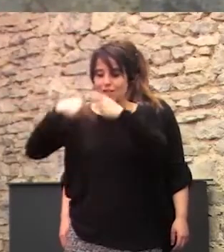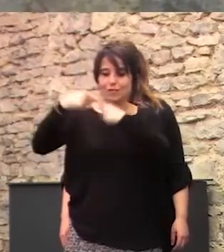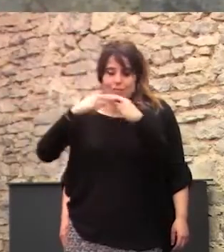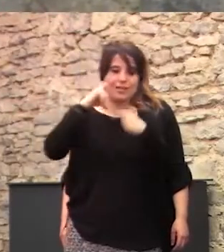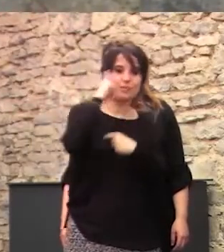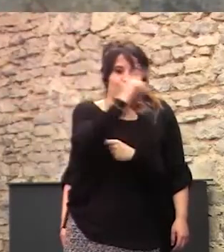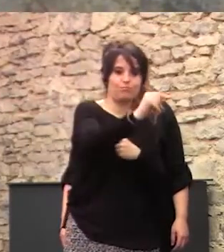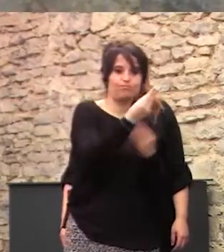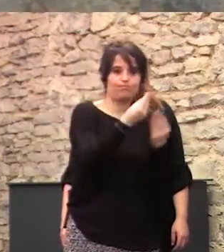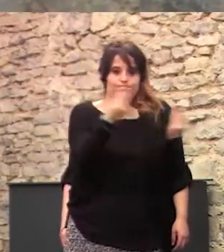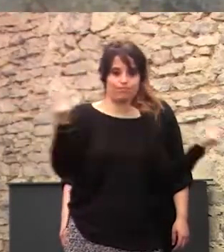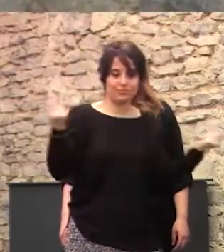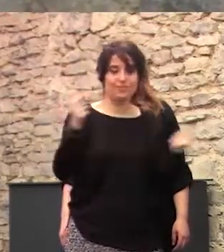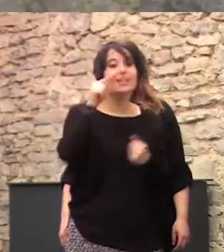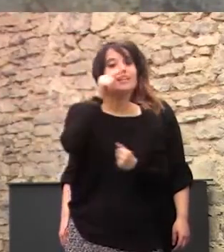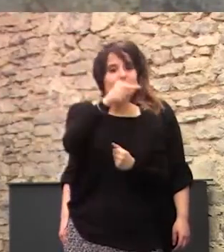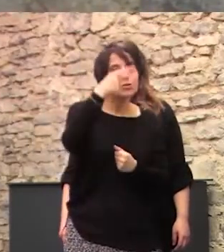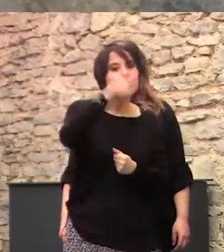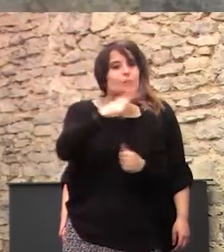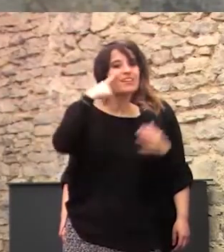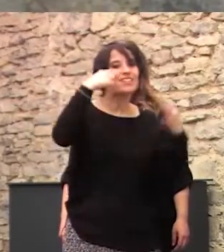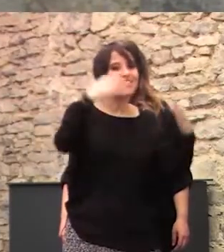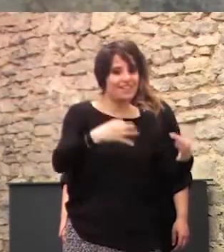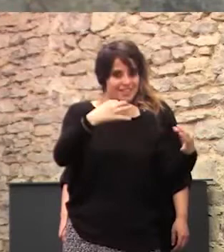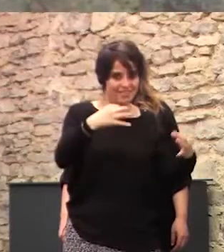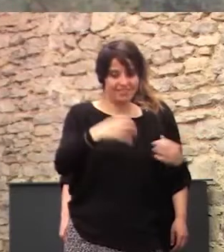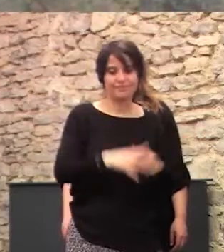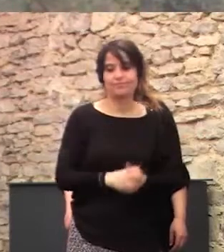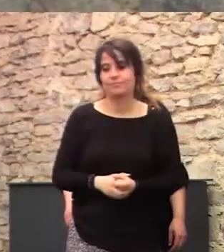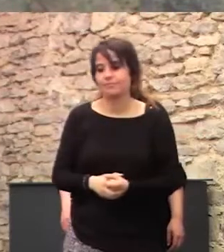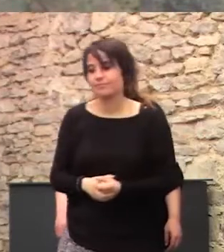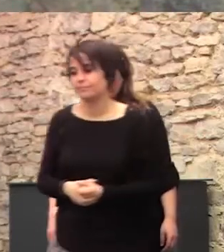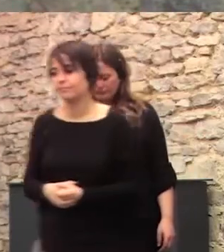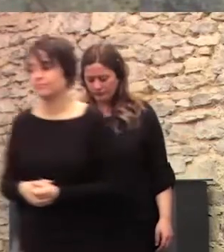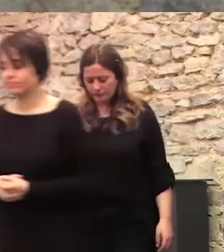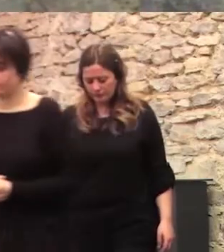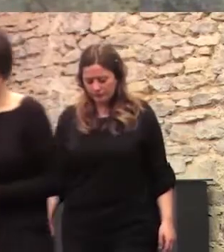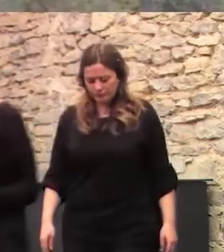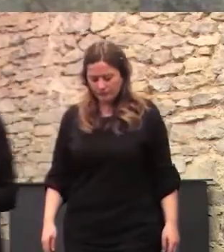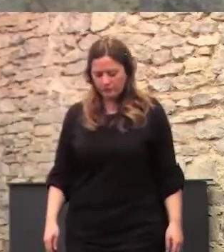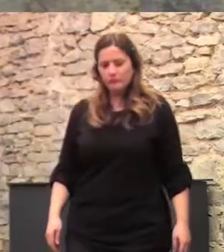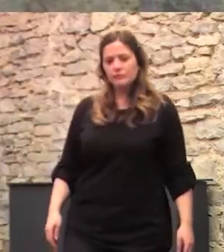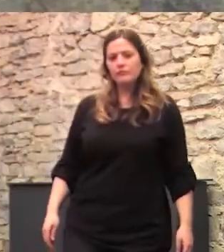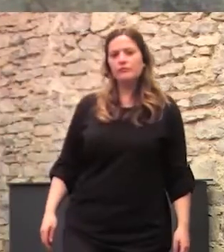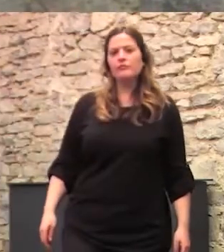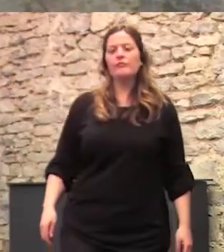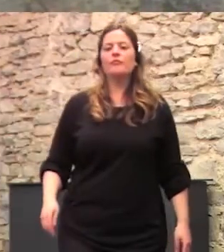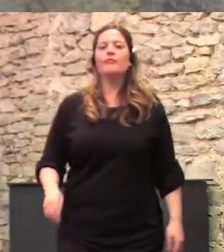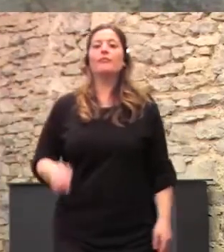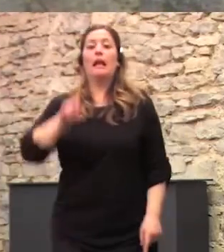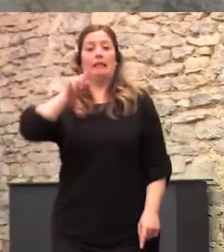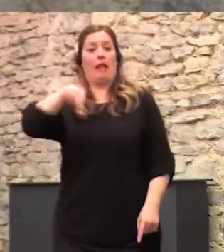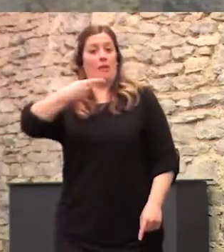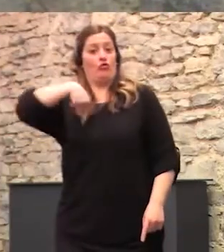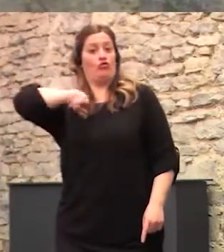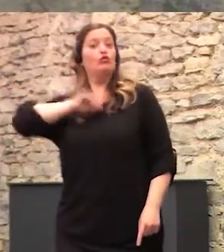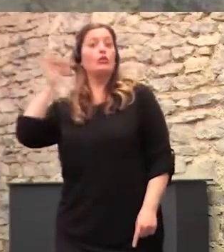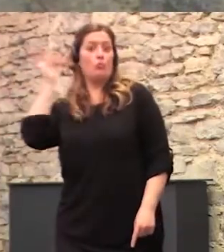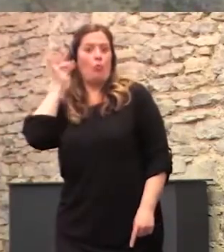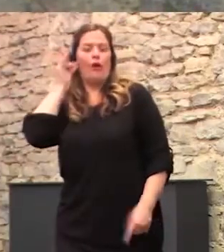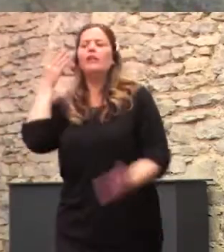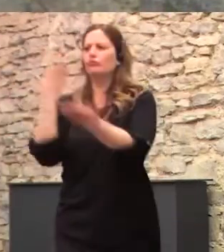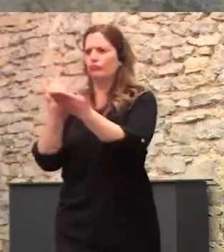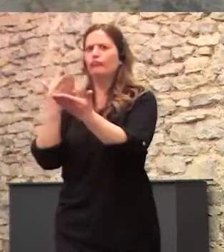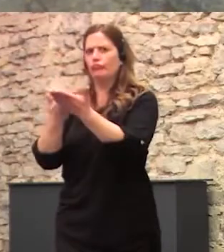desaparecido. Y eso también es una realidad. Y otro punto también que hemos constatado con las mujeres, muchas, las